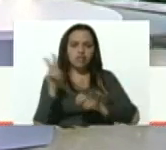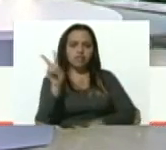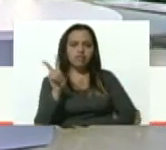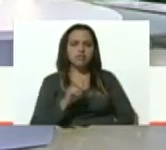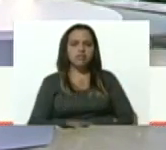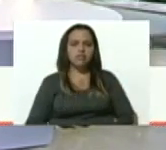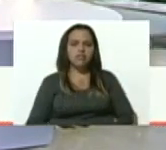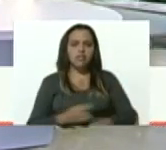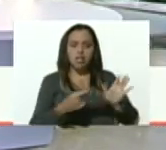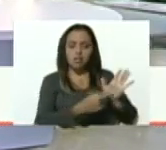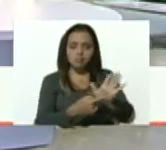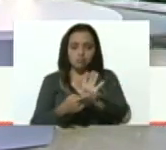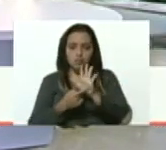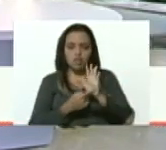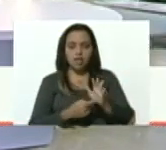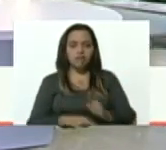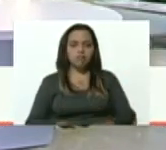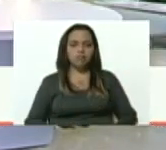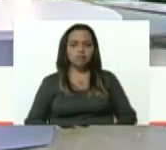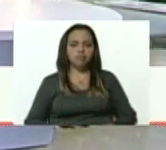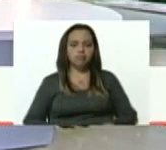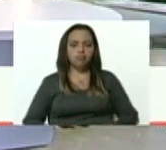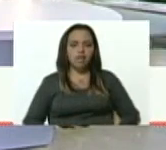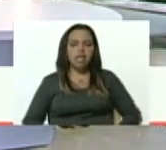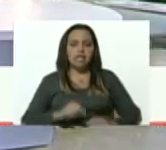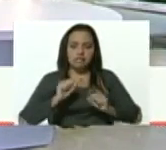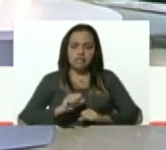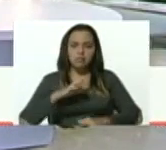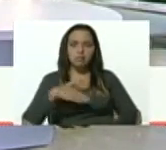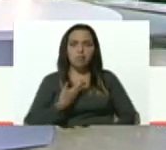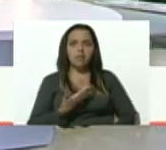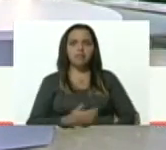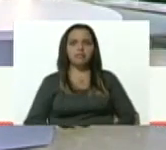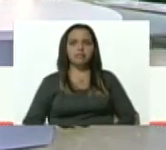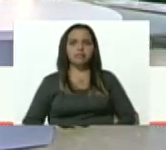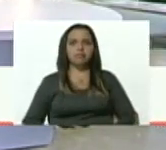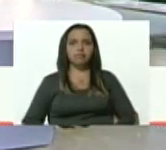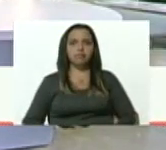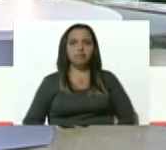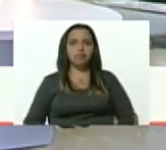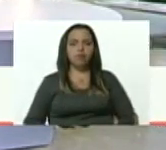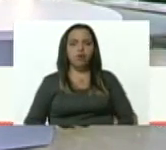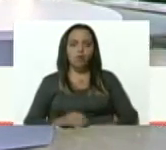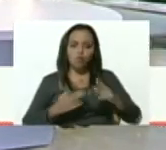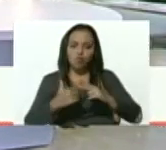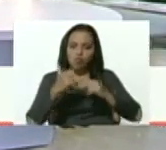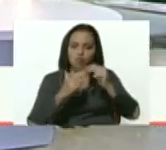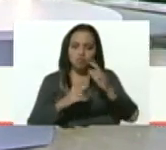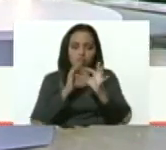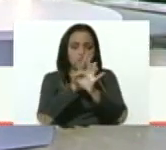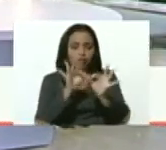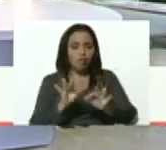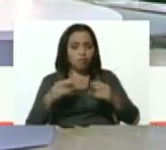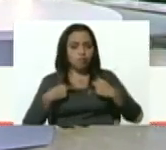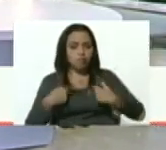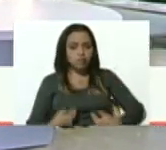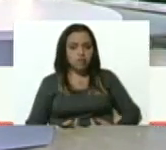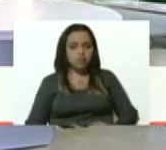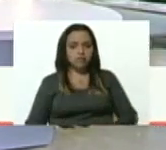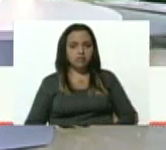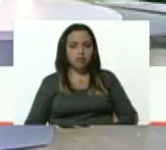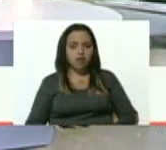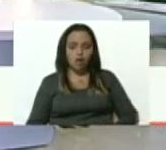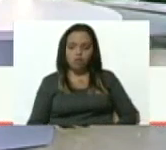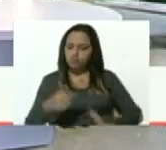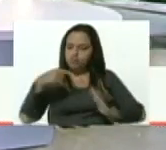ha demostrado, que sí se puede construir un modelo humanista, profundamente